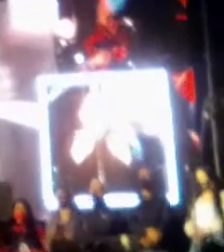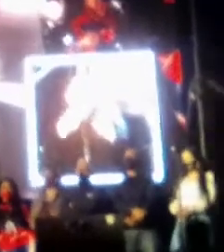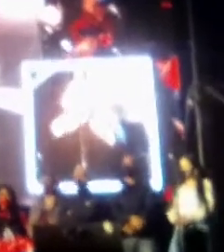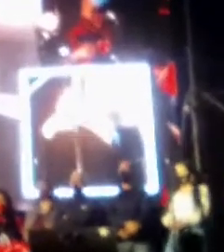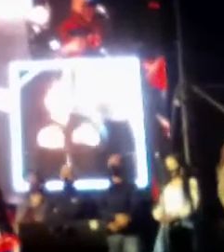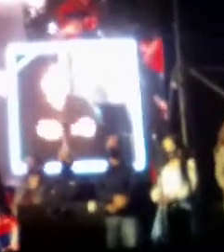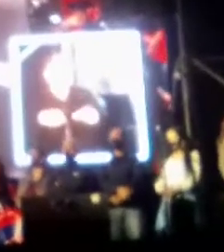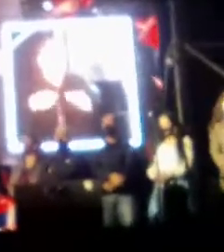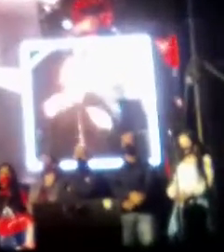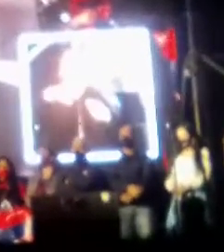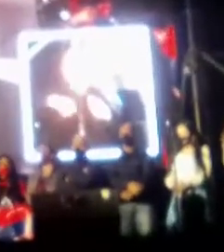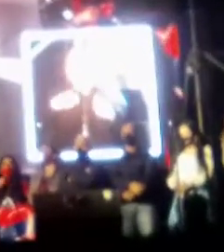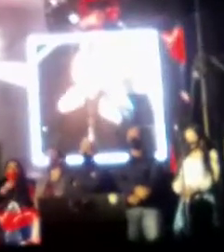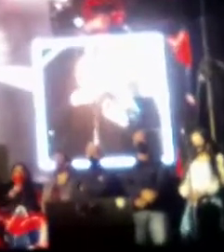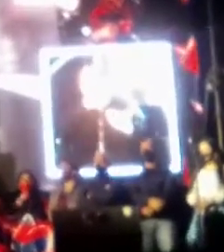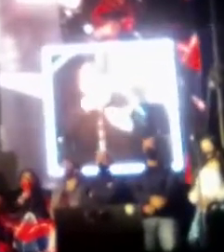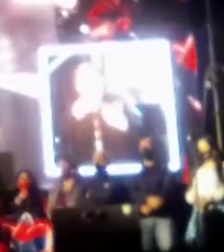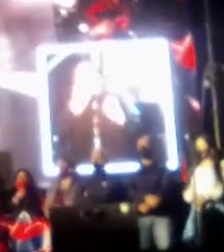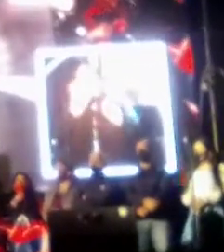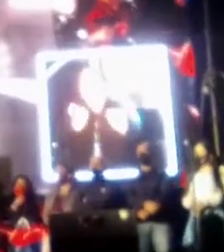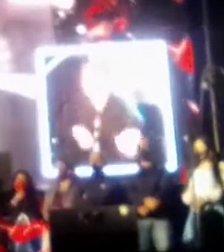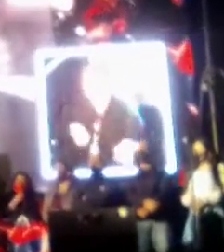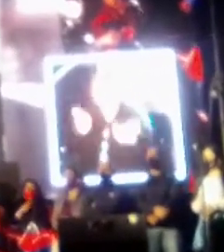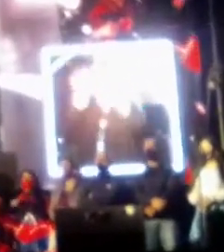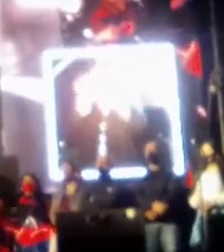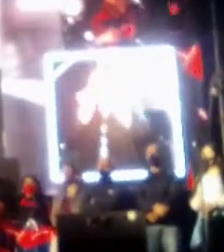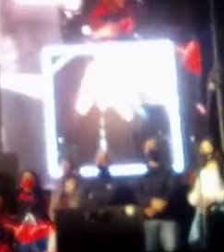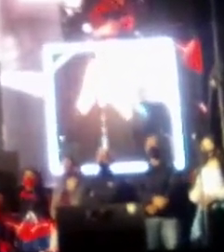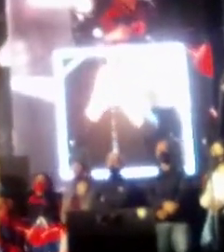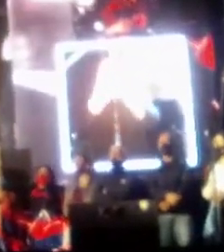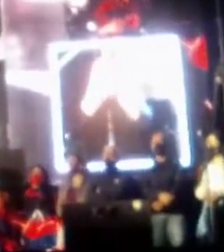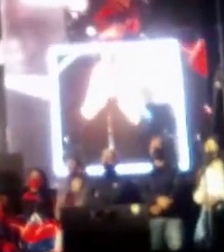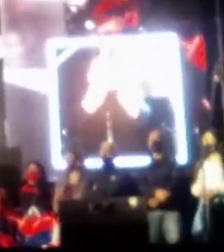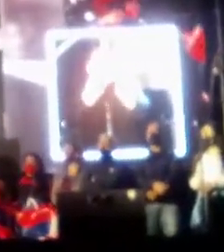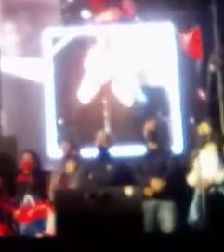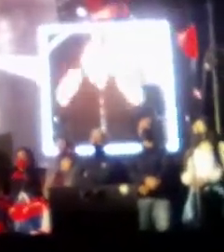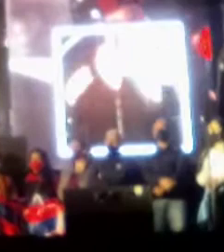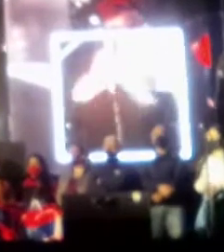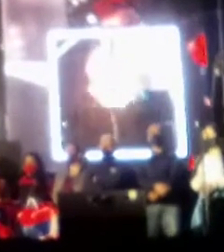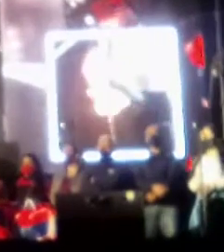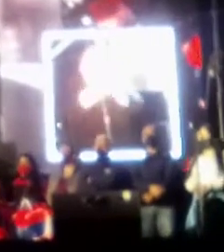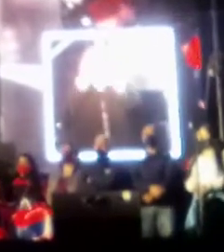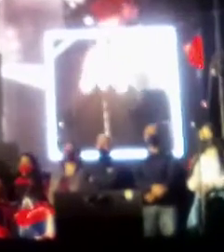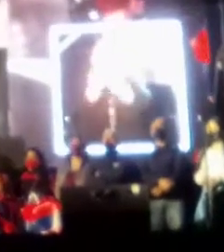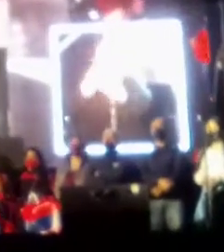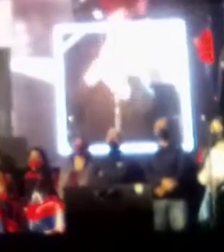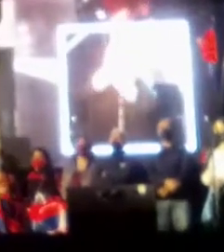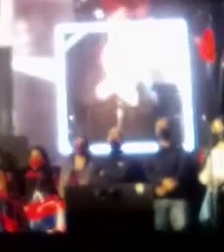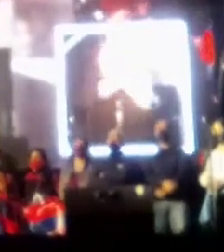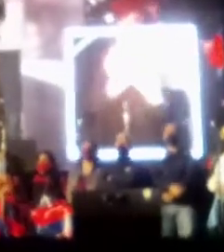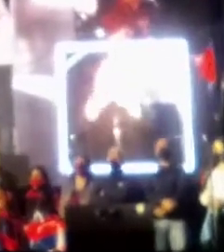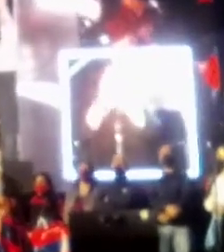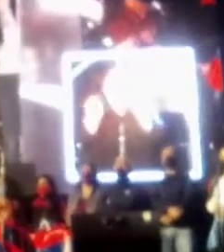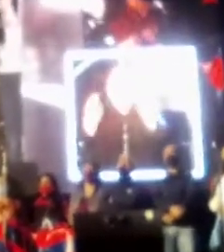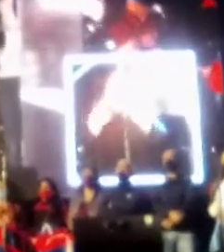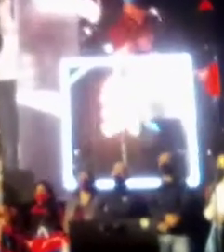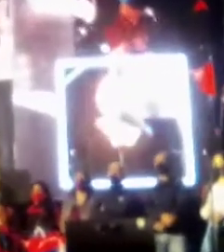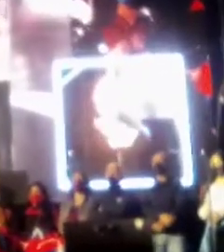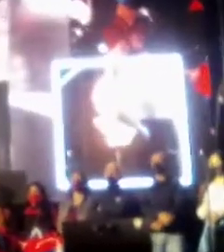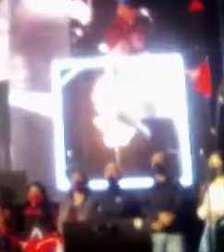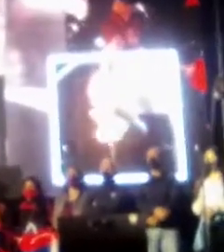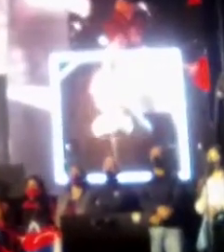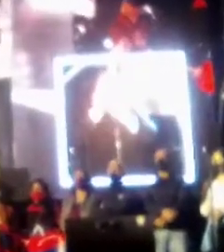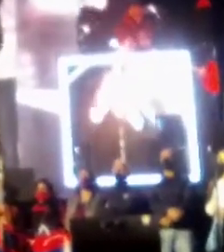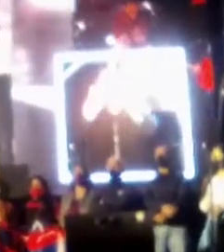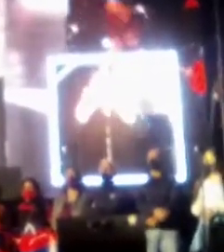por la caída del salario, la suba de los precios y el recorte de los recursos destinados en el presupuesto nacional a la vivienda. Quienes